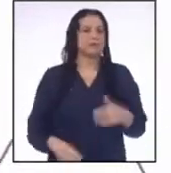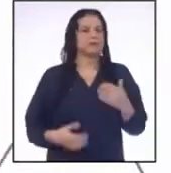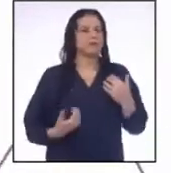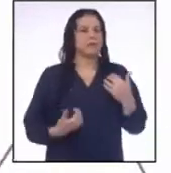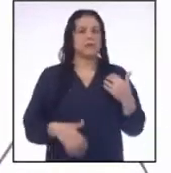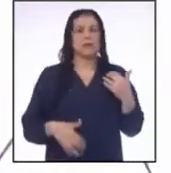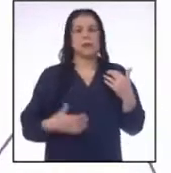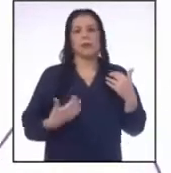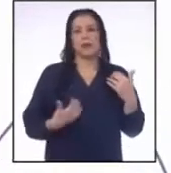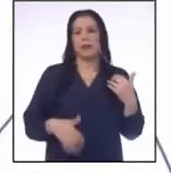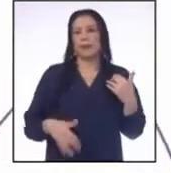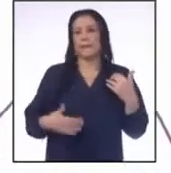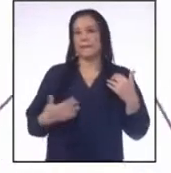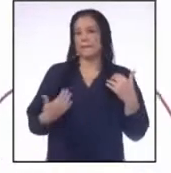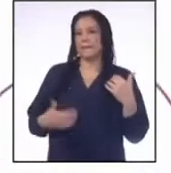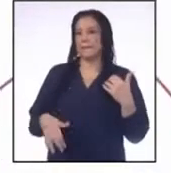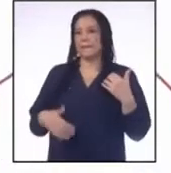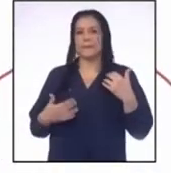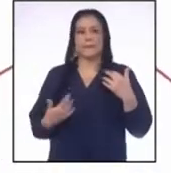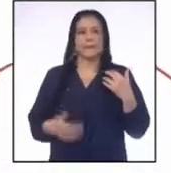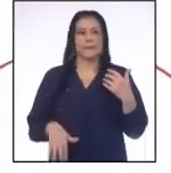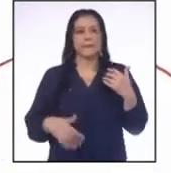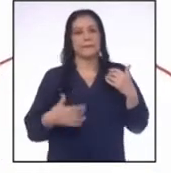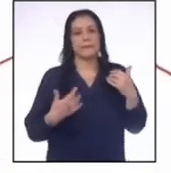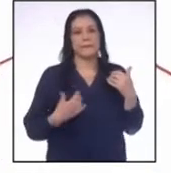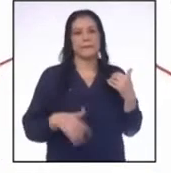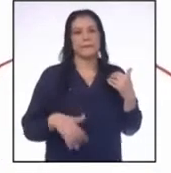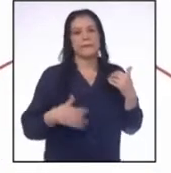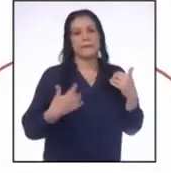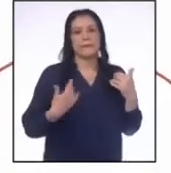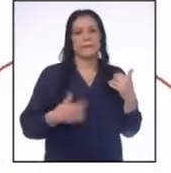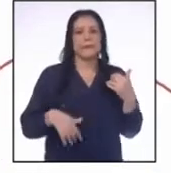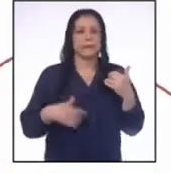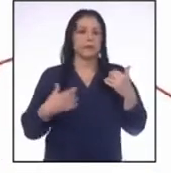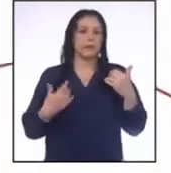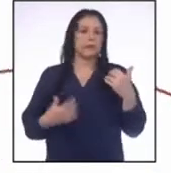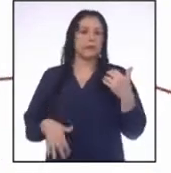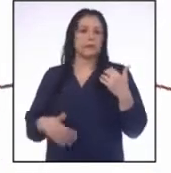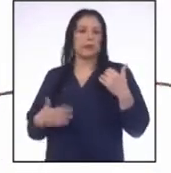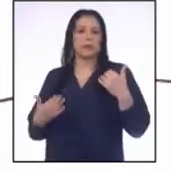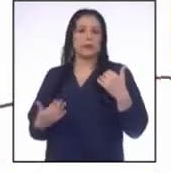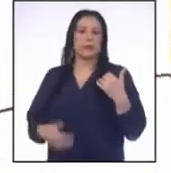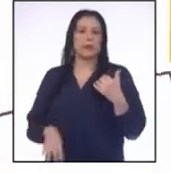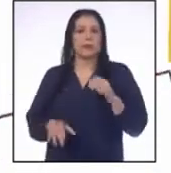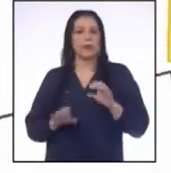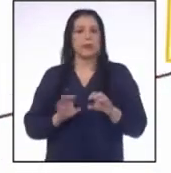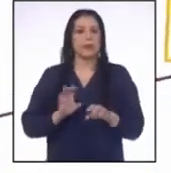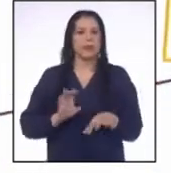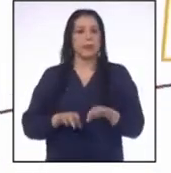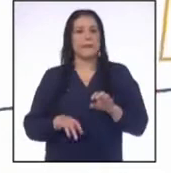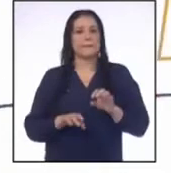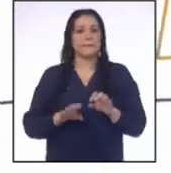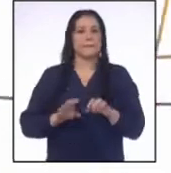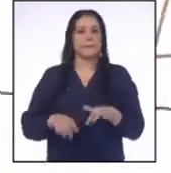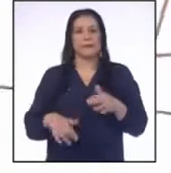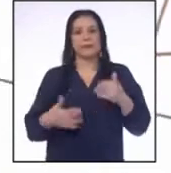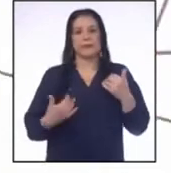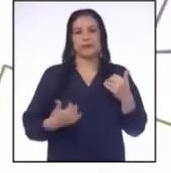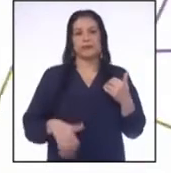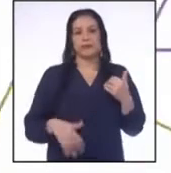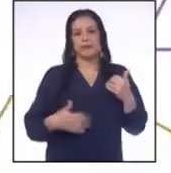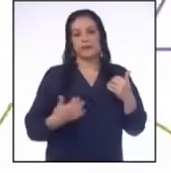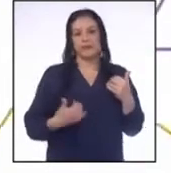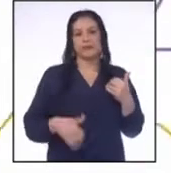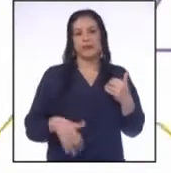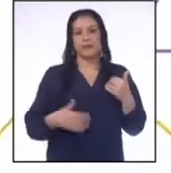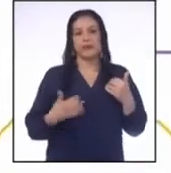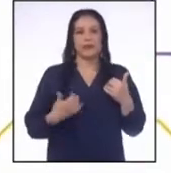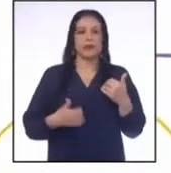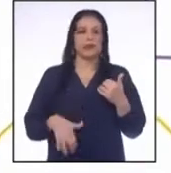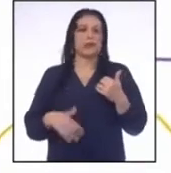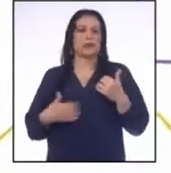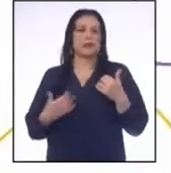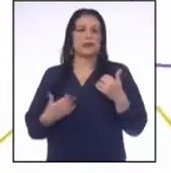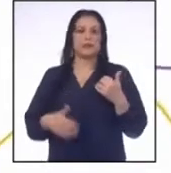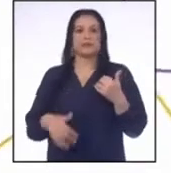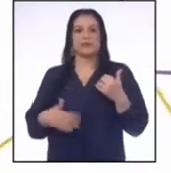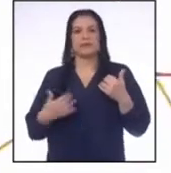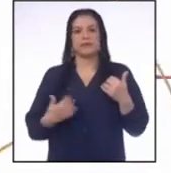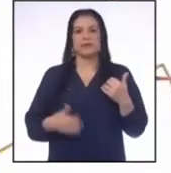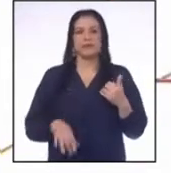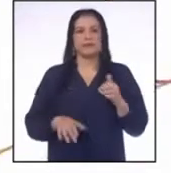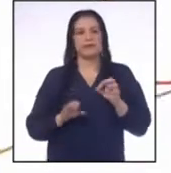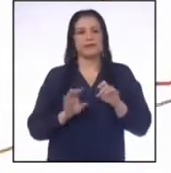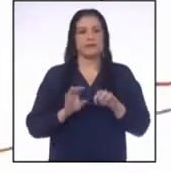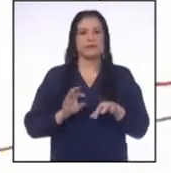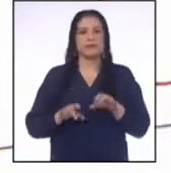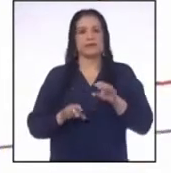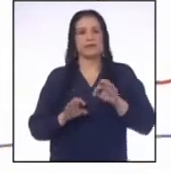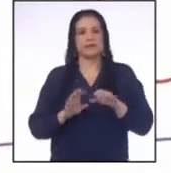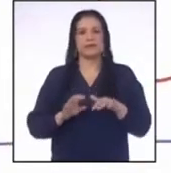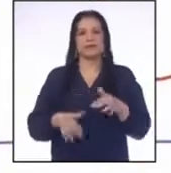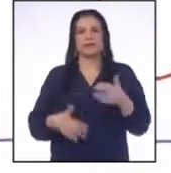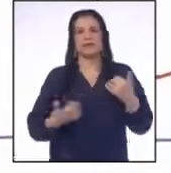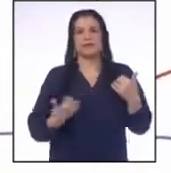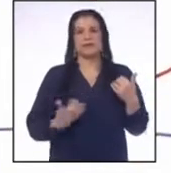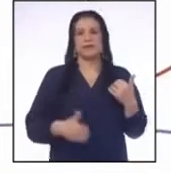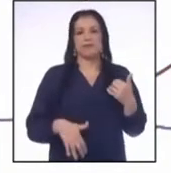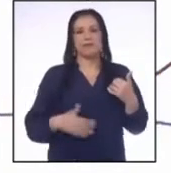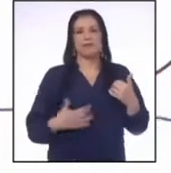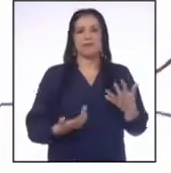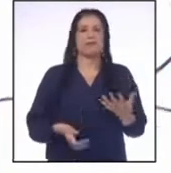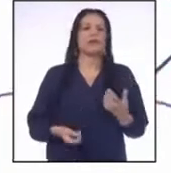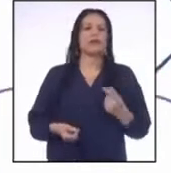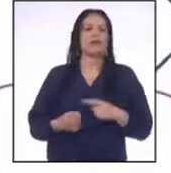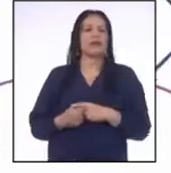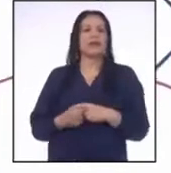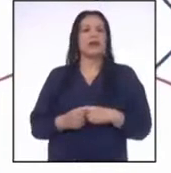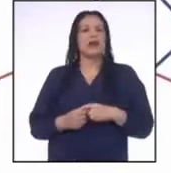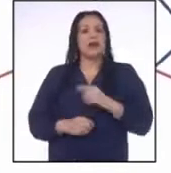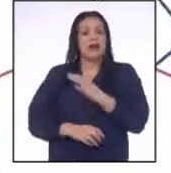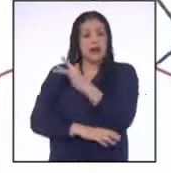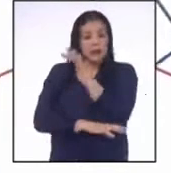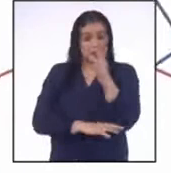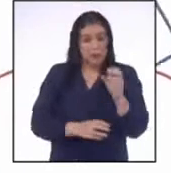el